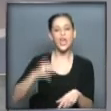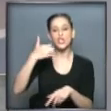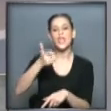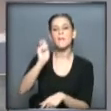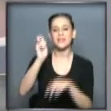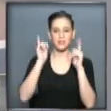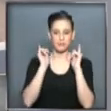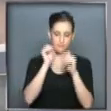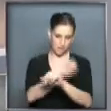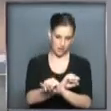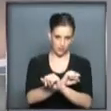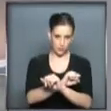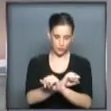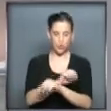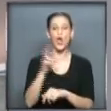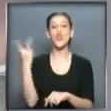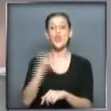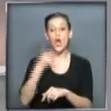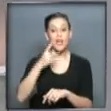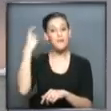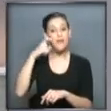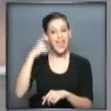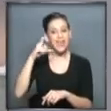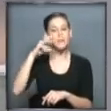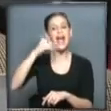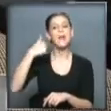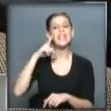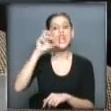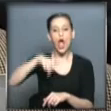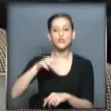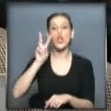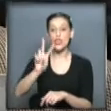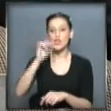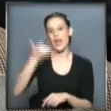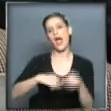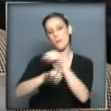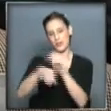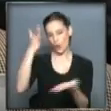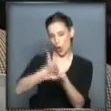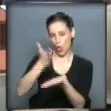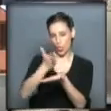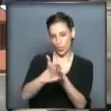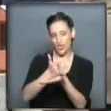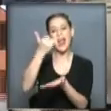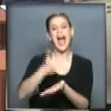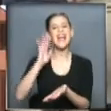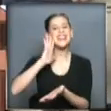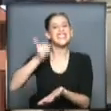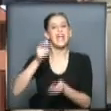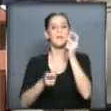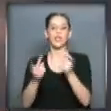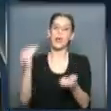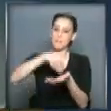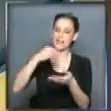prisión. Menem y Camilión son los 2 máximos funcionarios imputados en una causa que tiene otros 16